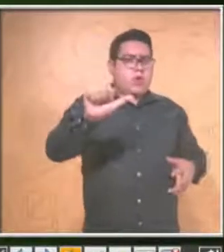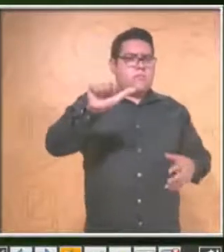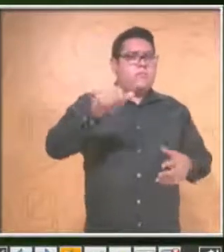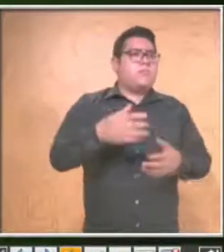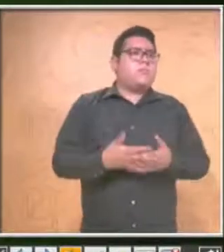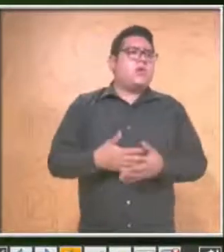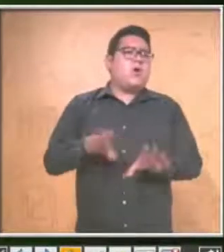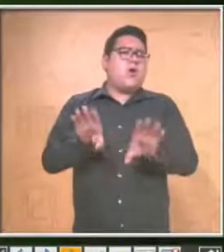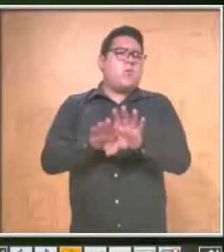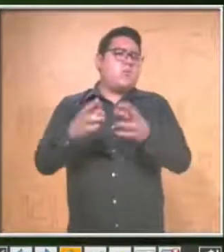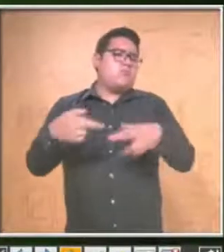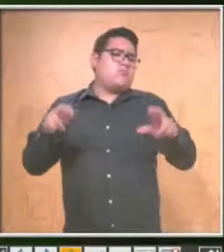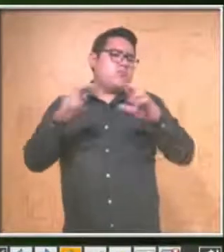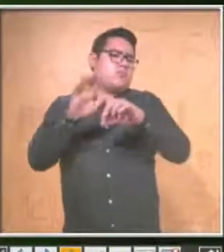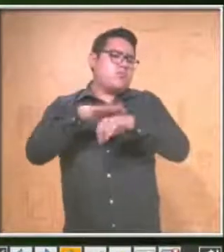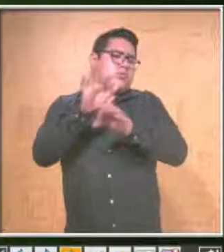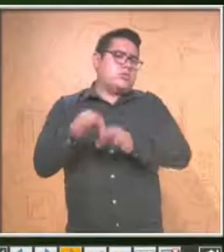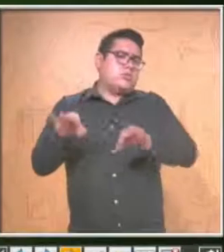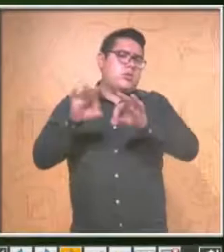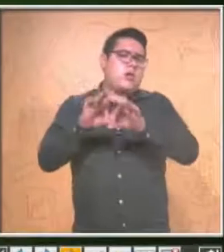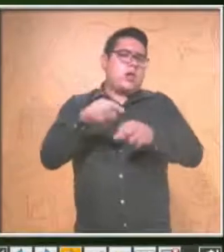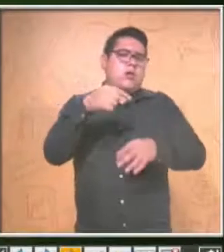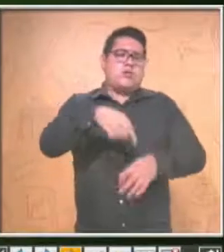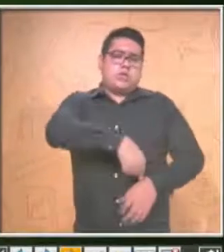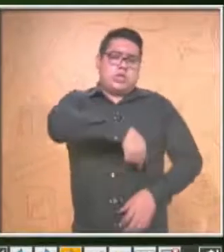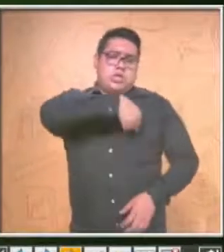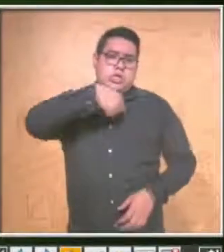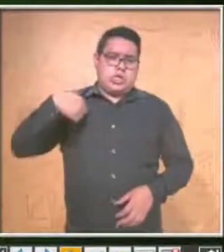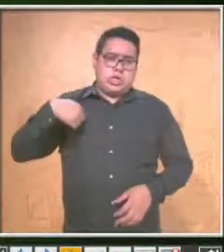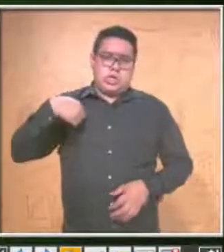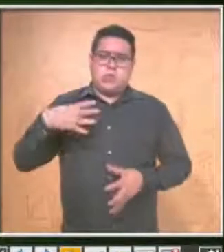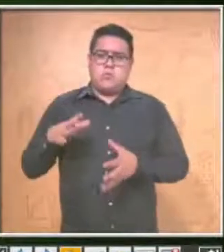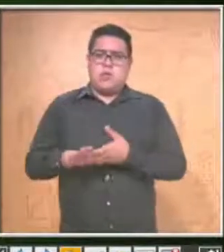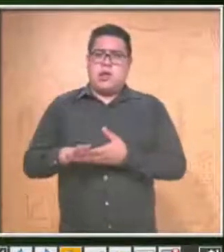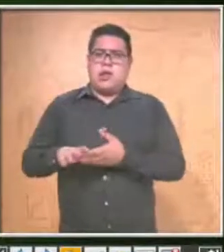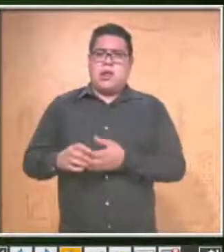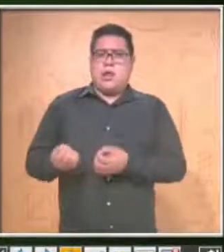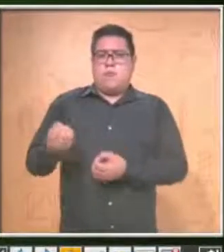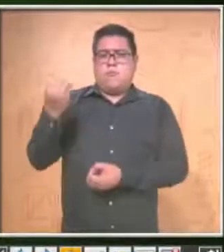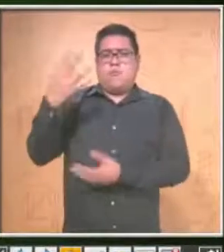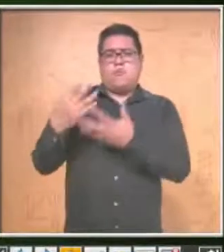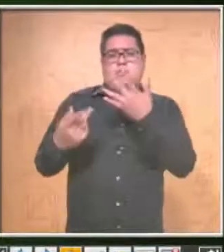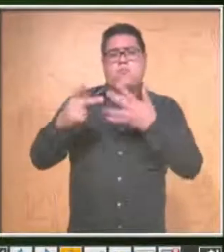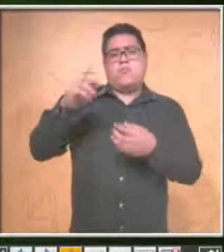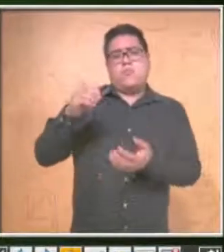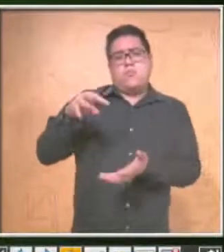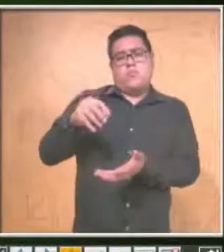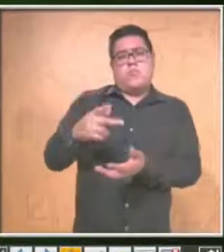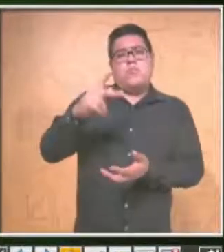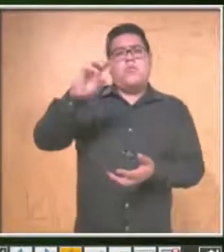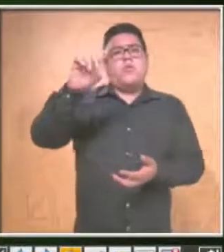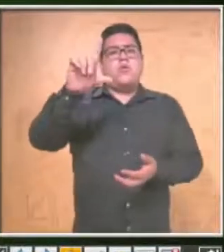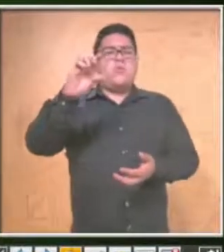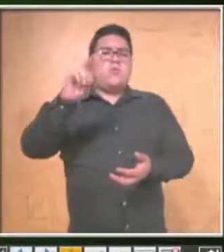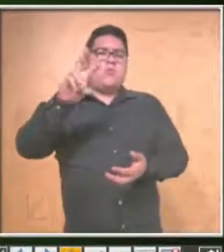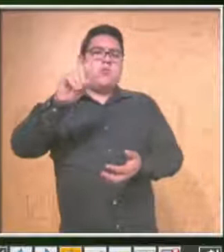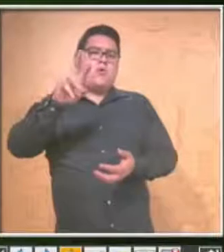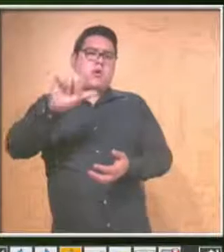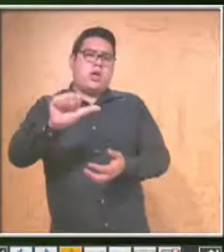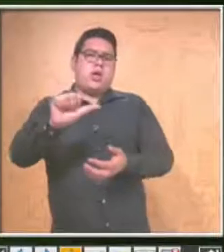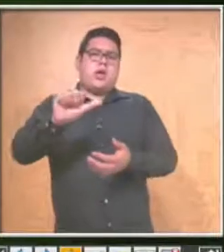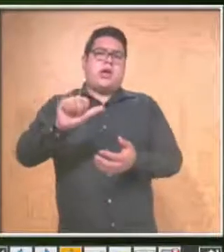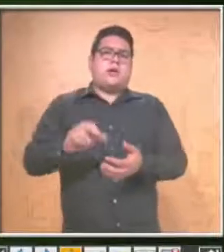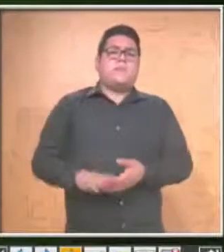importantes. Los chinos le dieron al mundo el papel, la pólvora, la cerámica, la seda, como